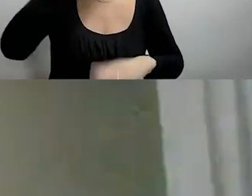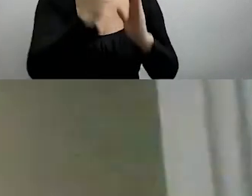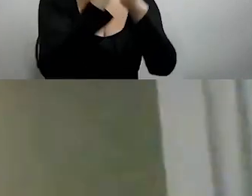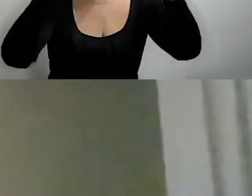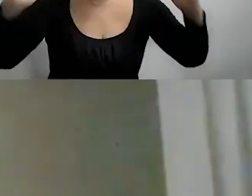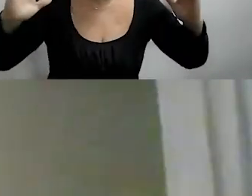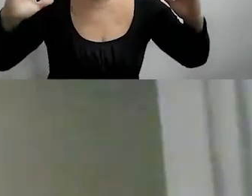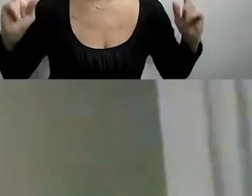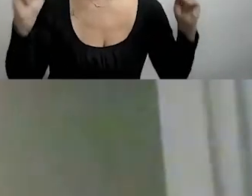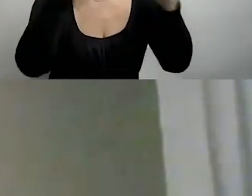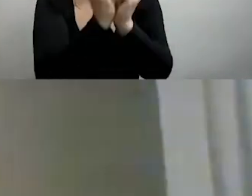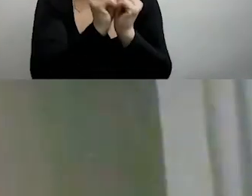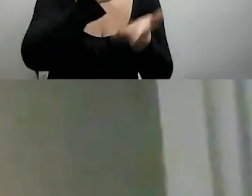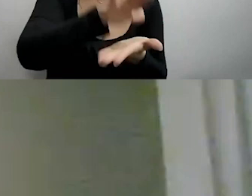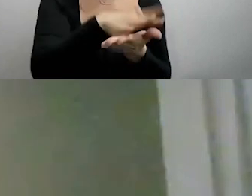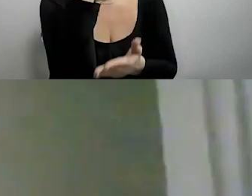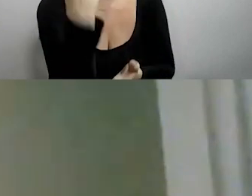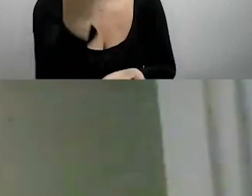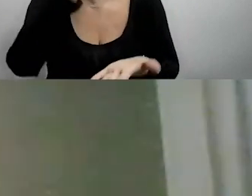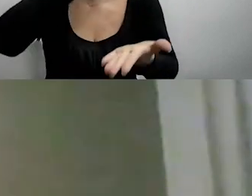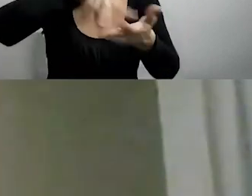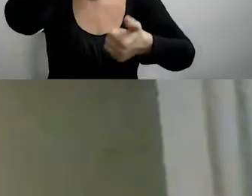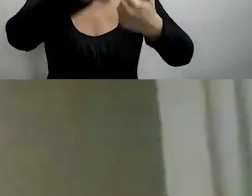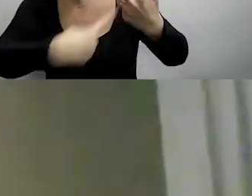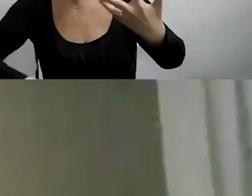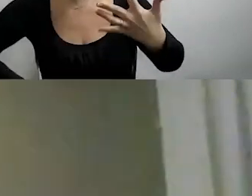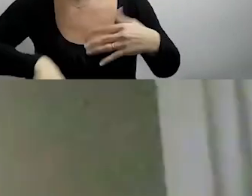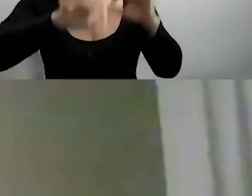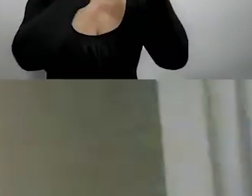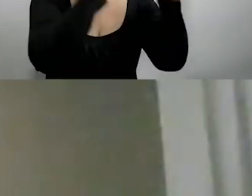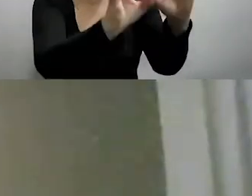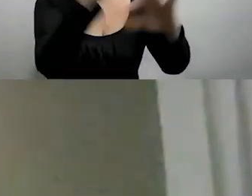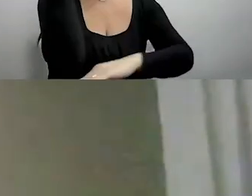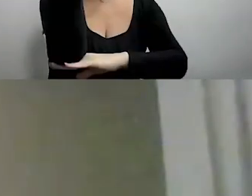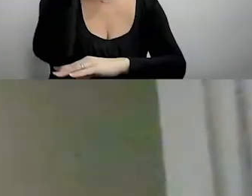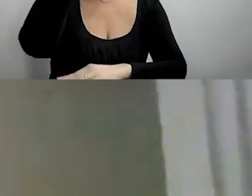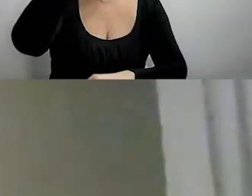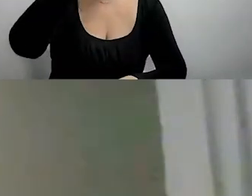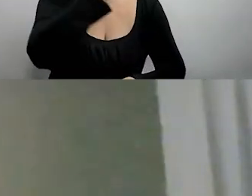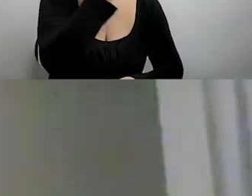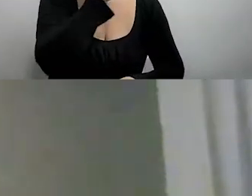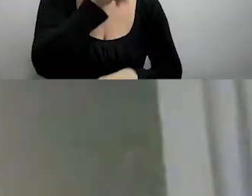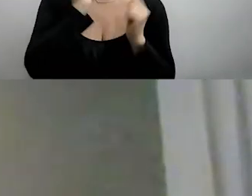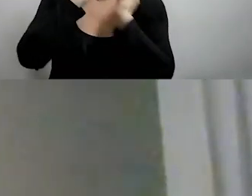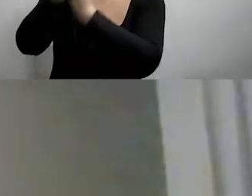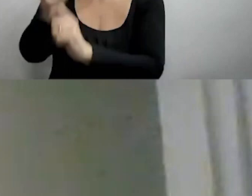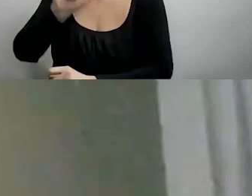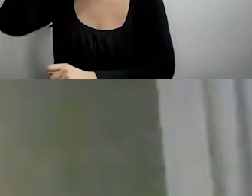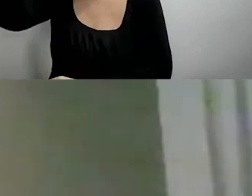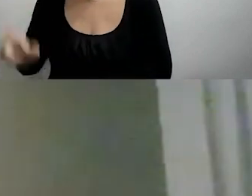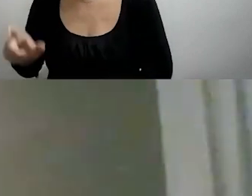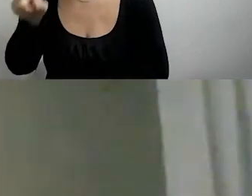impositivas y previsionales, y después le daremos paso como tema especial del día de hoy,